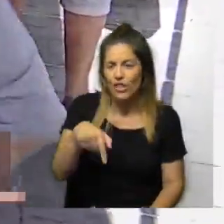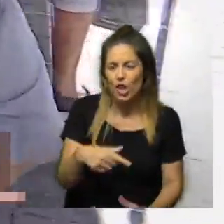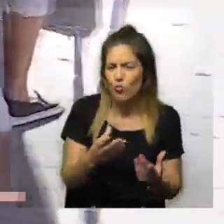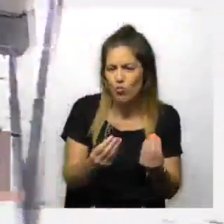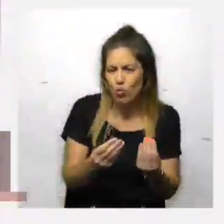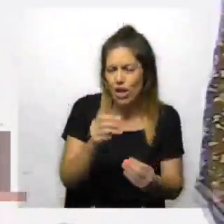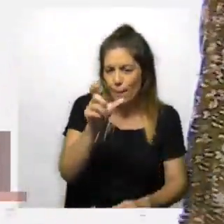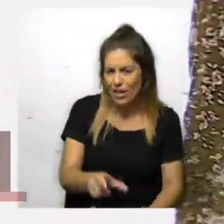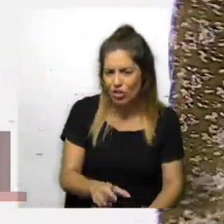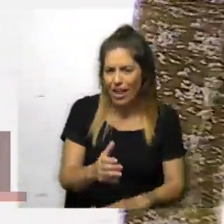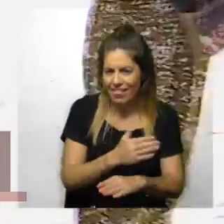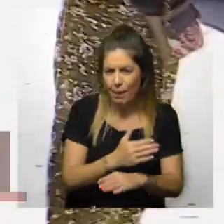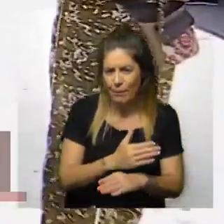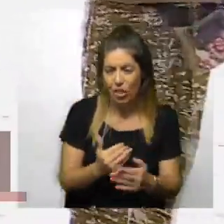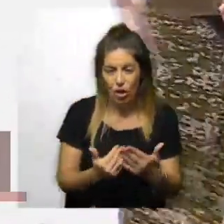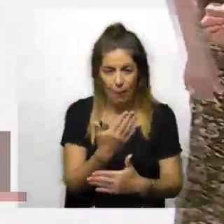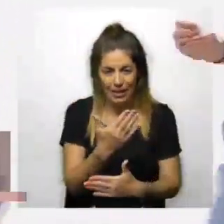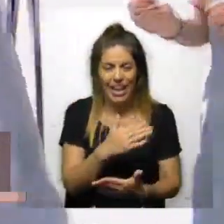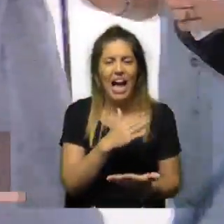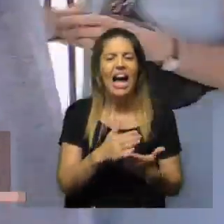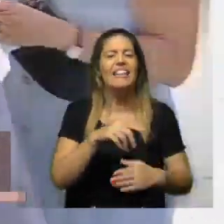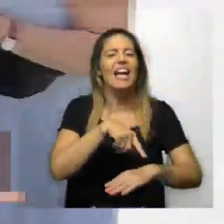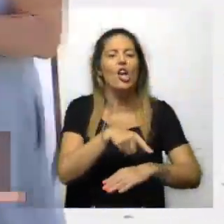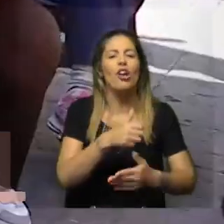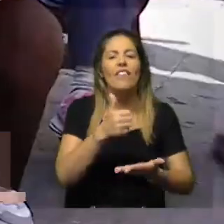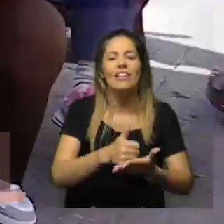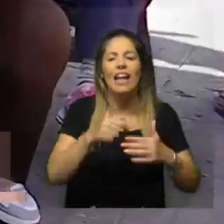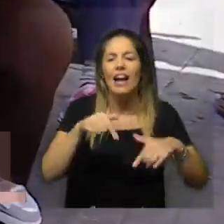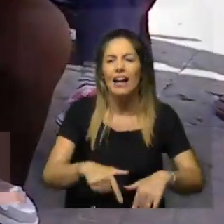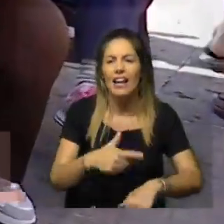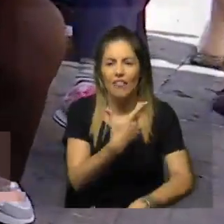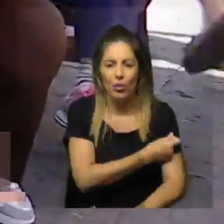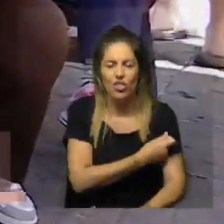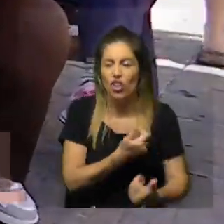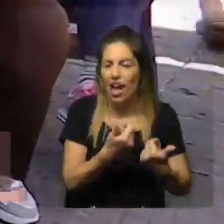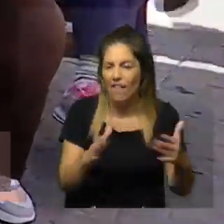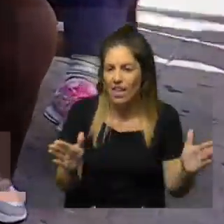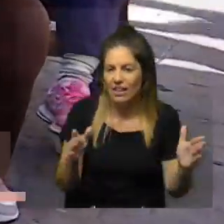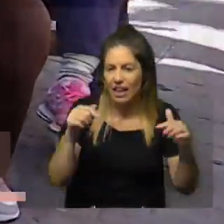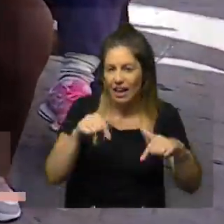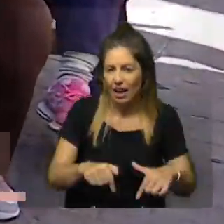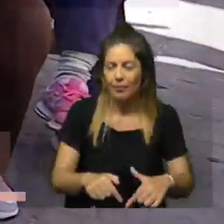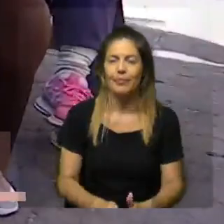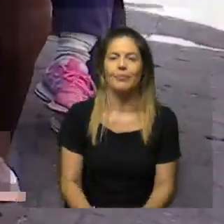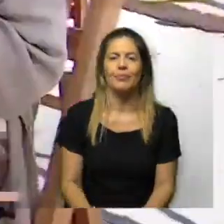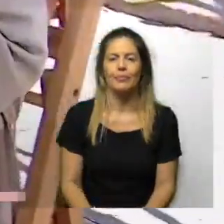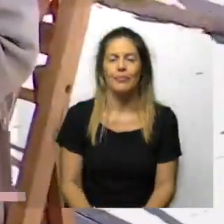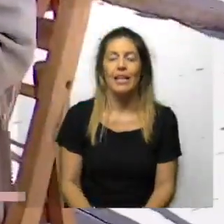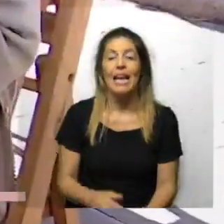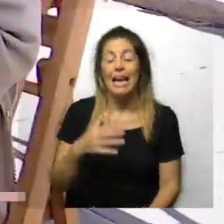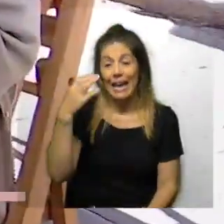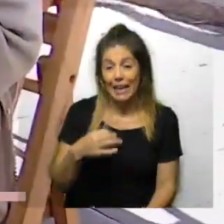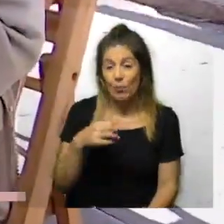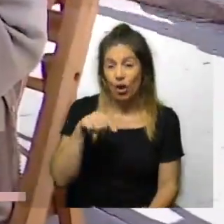desde temprano en la mañana. ¿Hasta qué hora va a estar la vacunación aquí abierta en este centro? Sí, sí, estimamos que